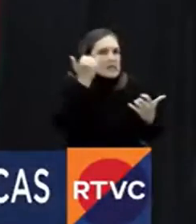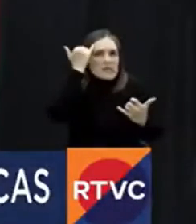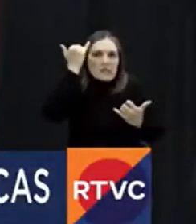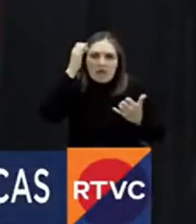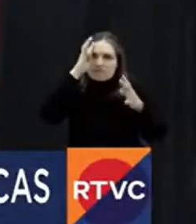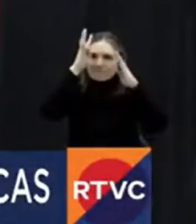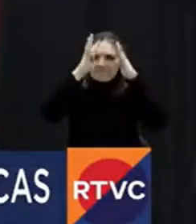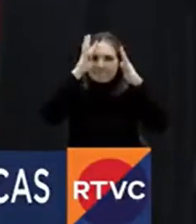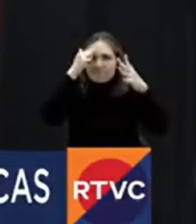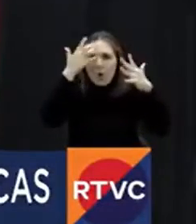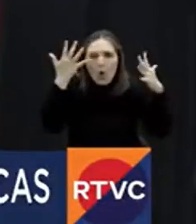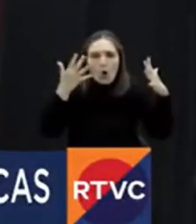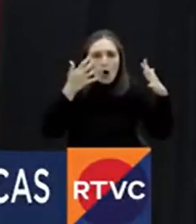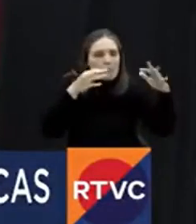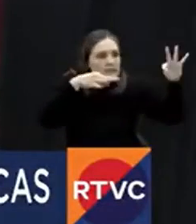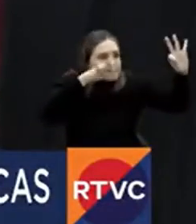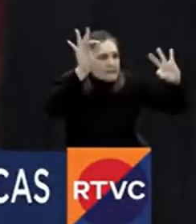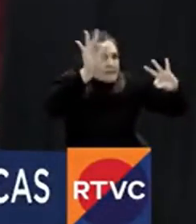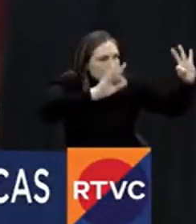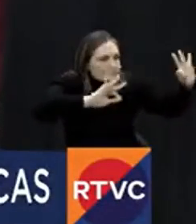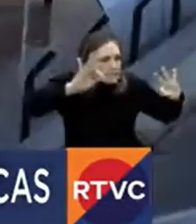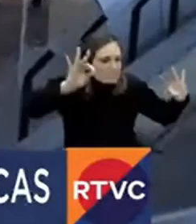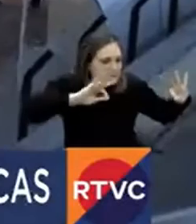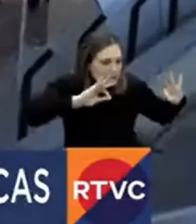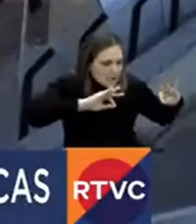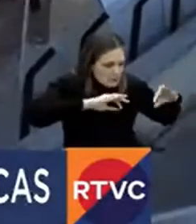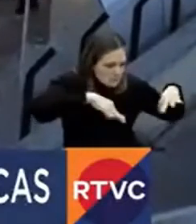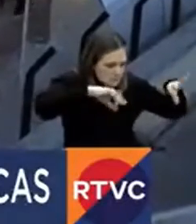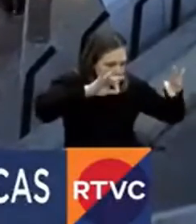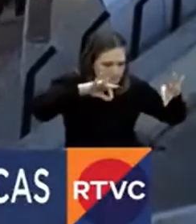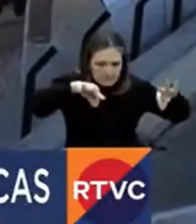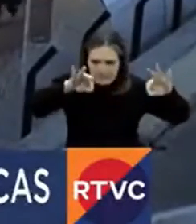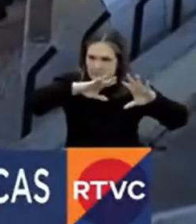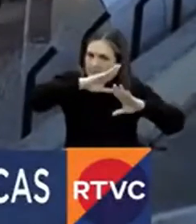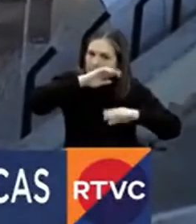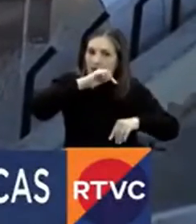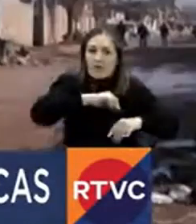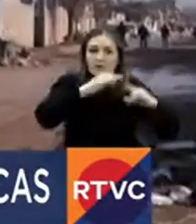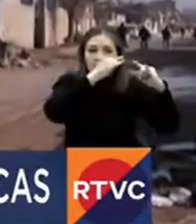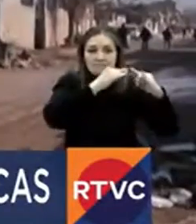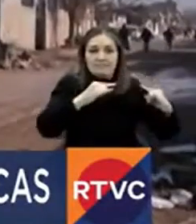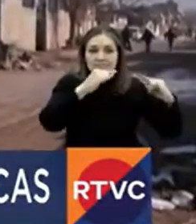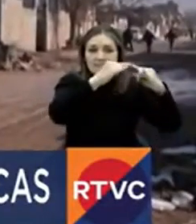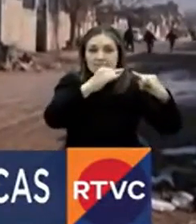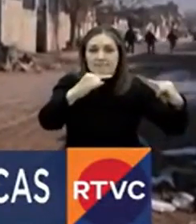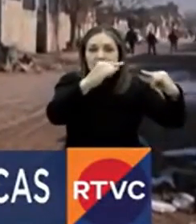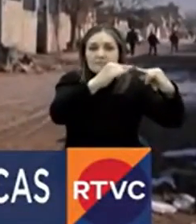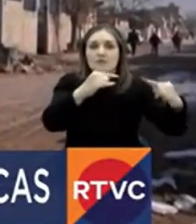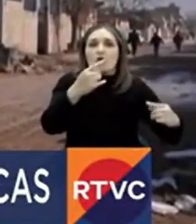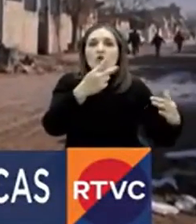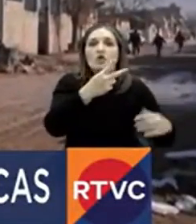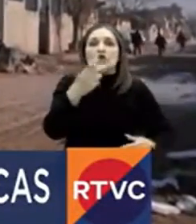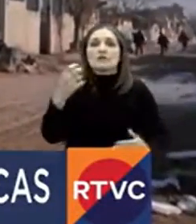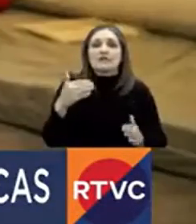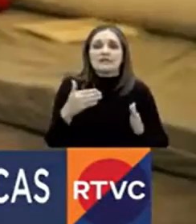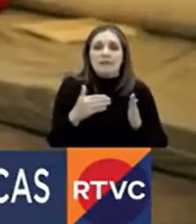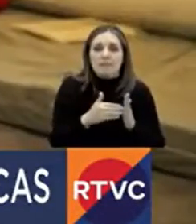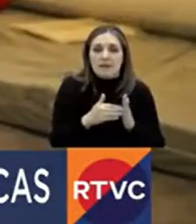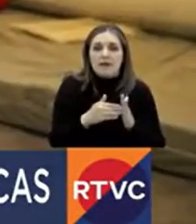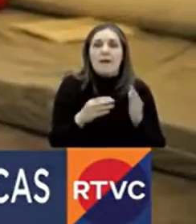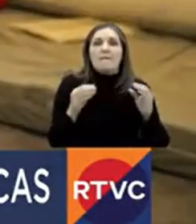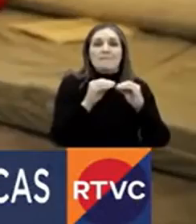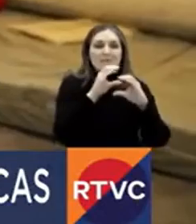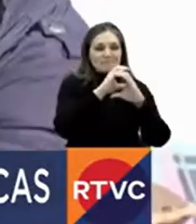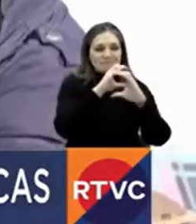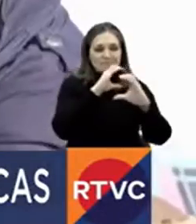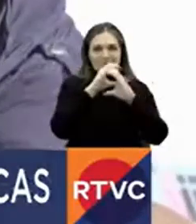son insumo para improvisar espacios para hacerlo. Las más de 200.000 tiendas de campaña, los más de 5.000 contenedores que hacen la